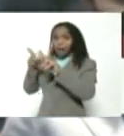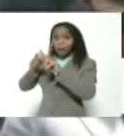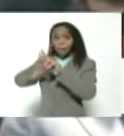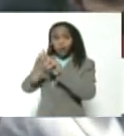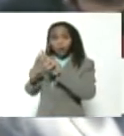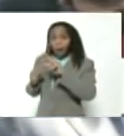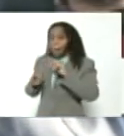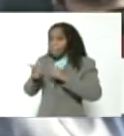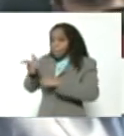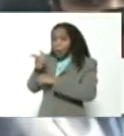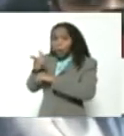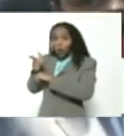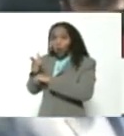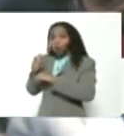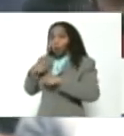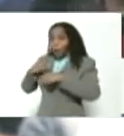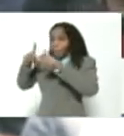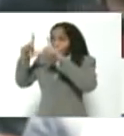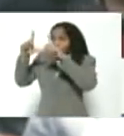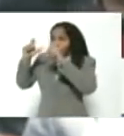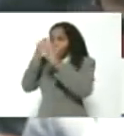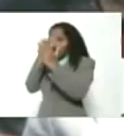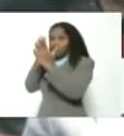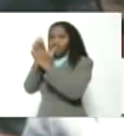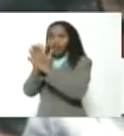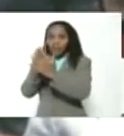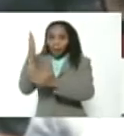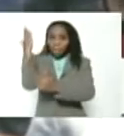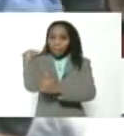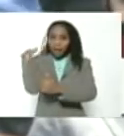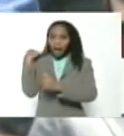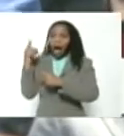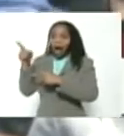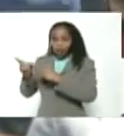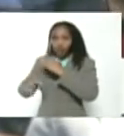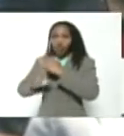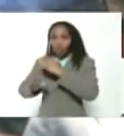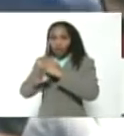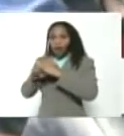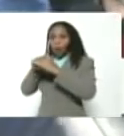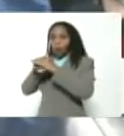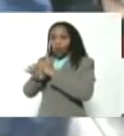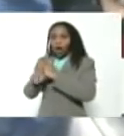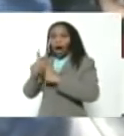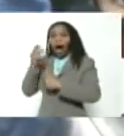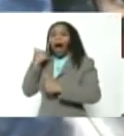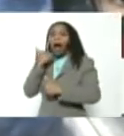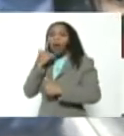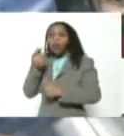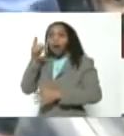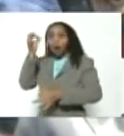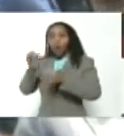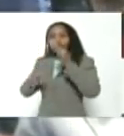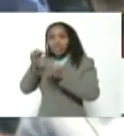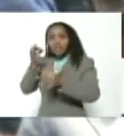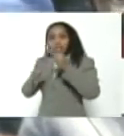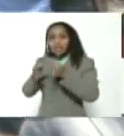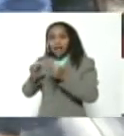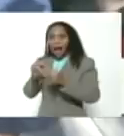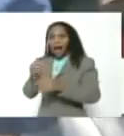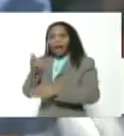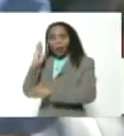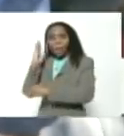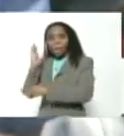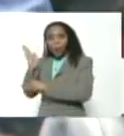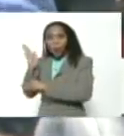que disparaba y lo retraté de frente, de espalda, ahí lo tengo todavía para ver si algún día hay una justicia que lo tome